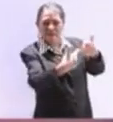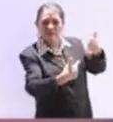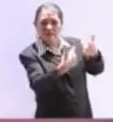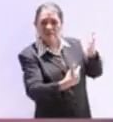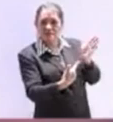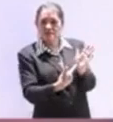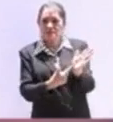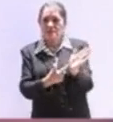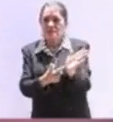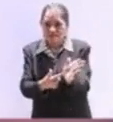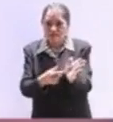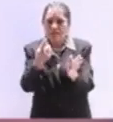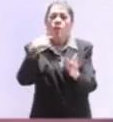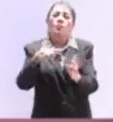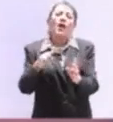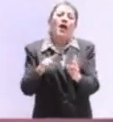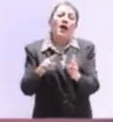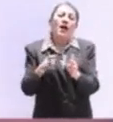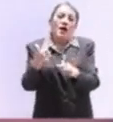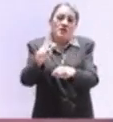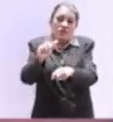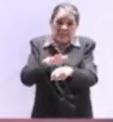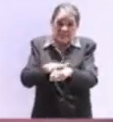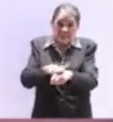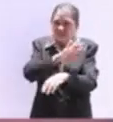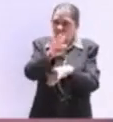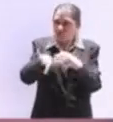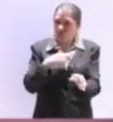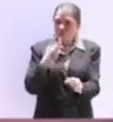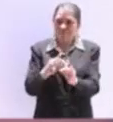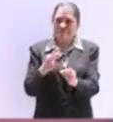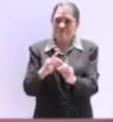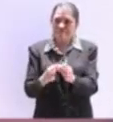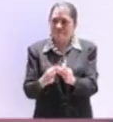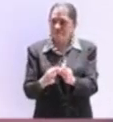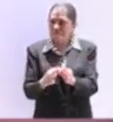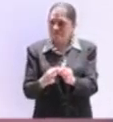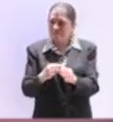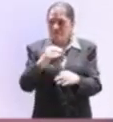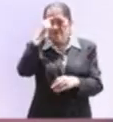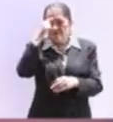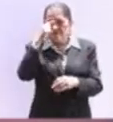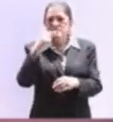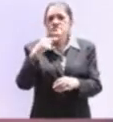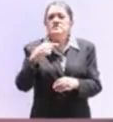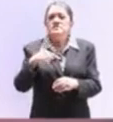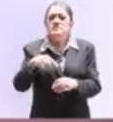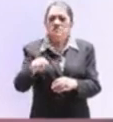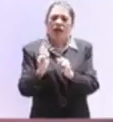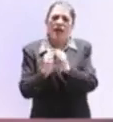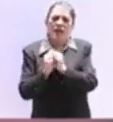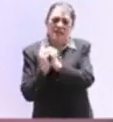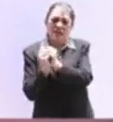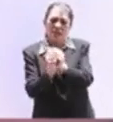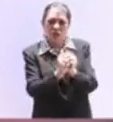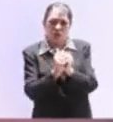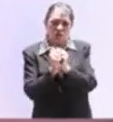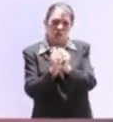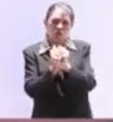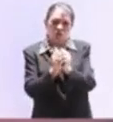tenemos administrativas en este fondo. De tal manera que hay que estar muy, muy de la mano y muy